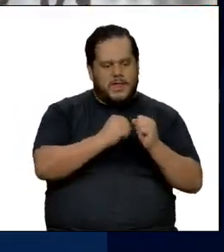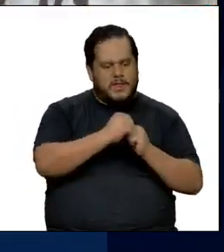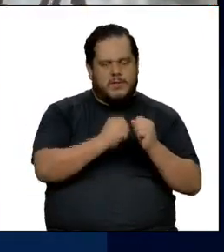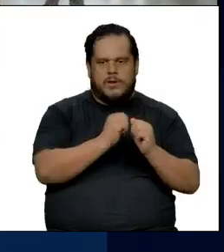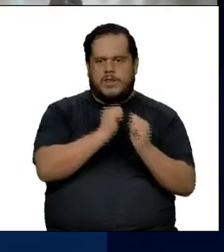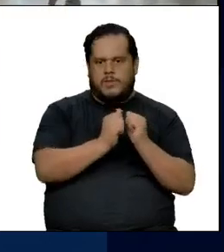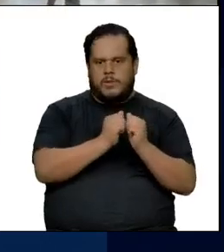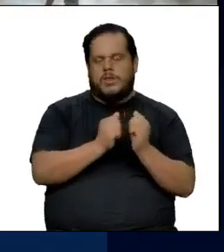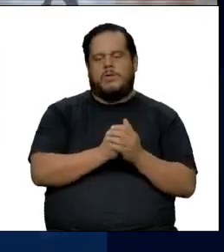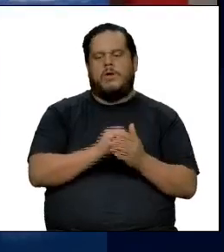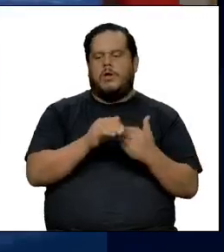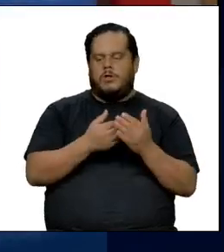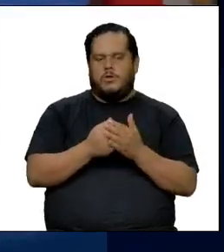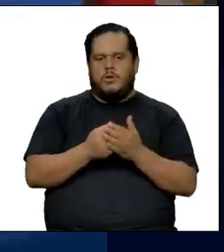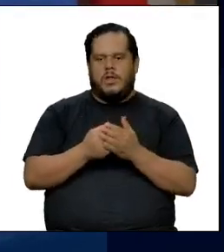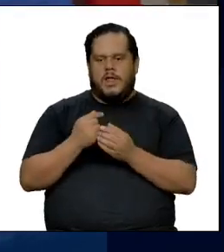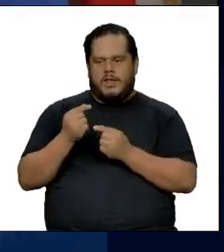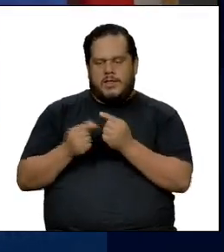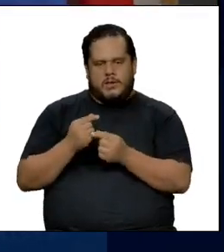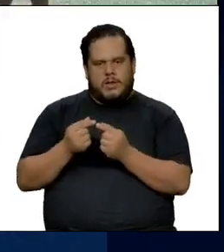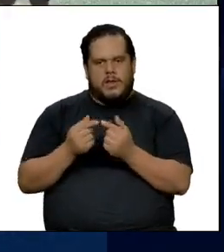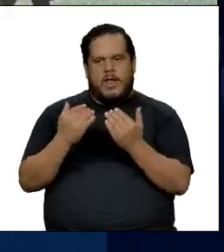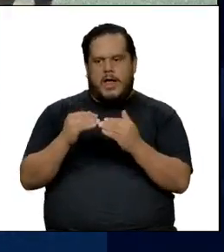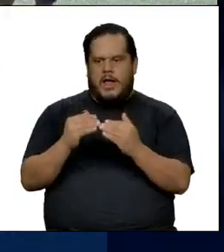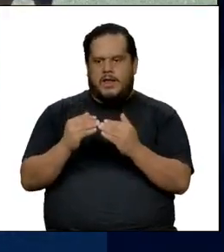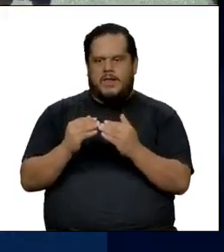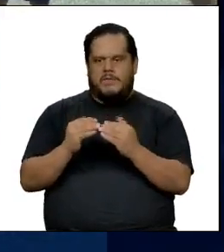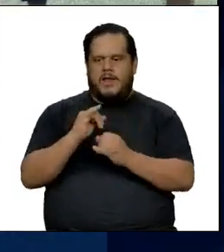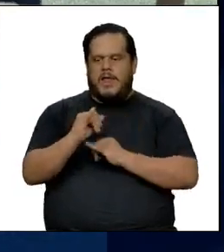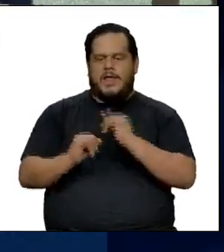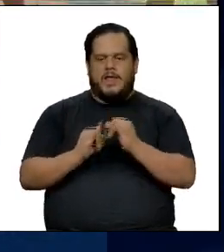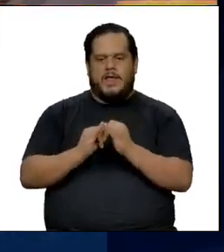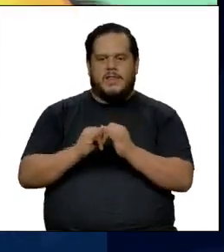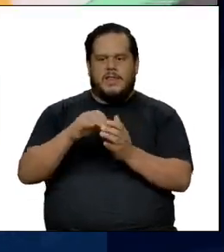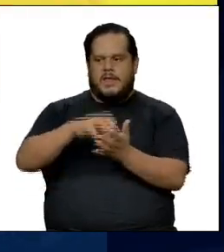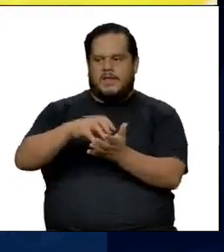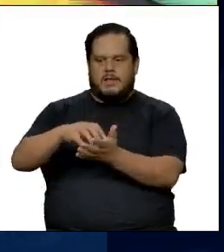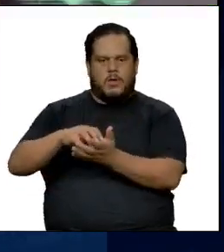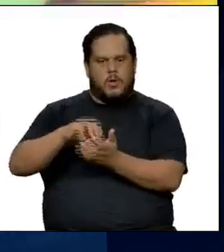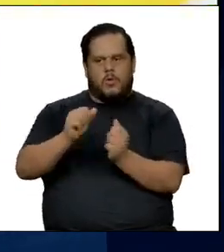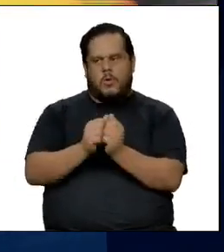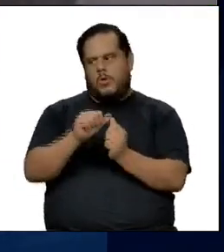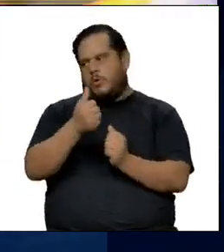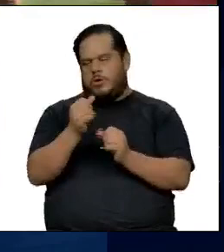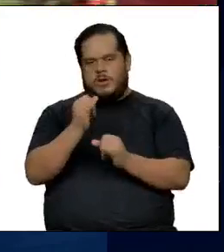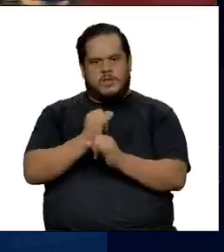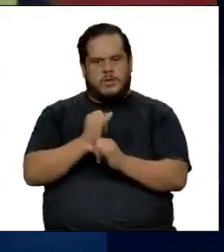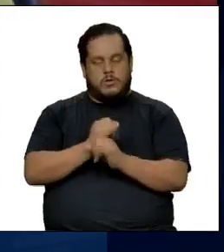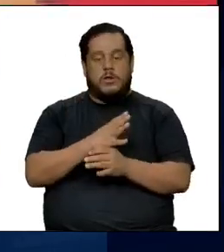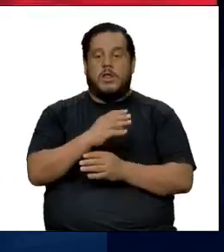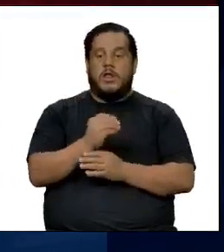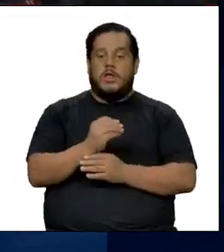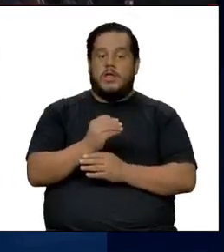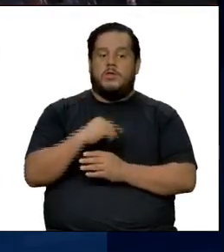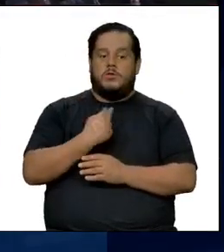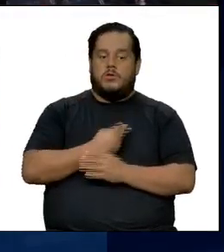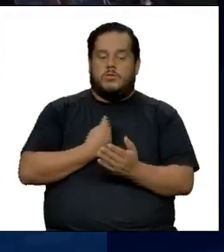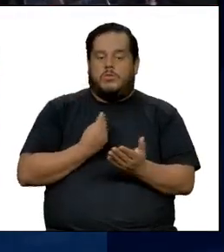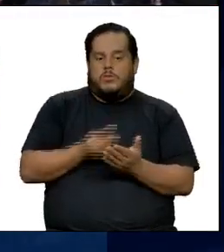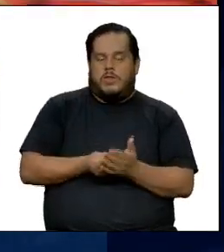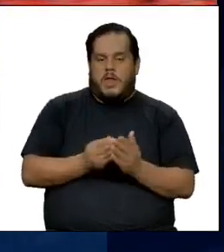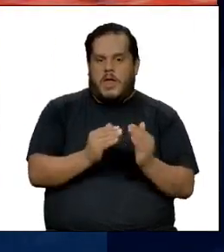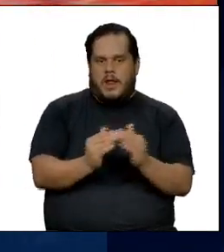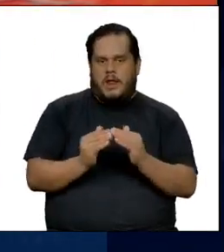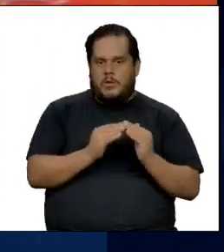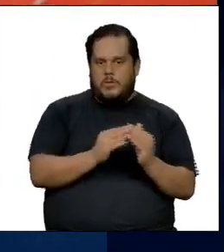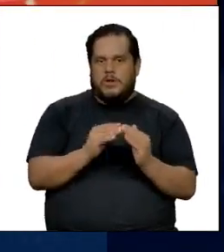las gestiones a nivel intersectorial con otras instituciones, con otras entidades, y lo que podemos aportar nosotros tanto a la comunidad